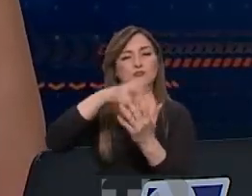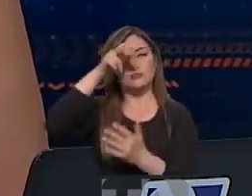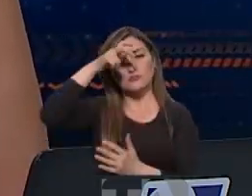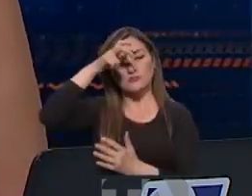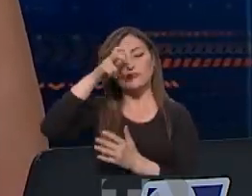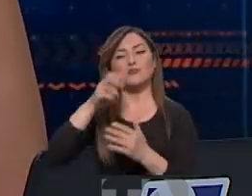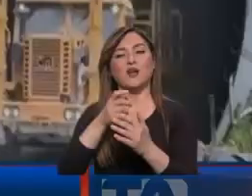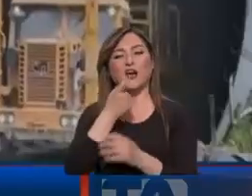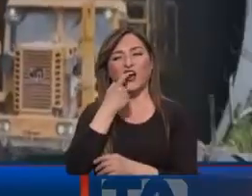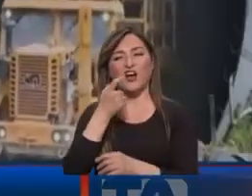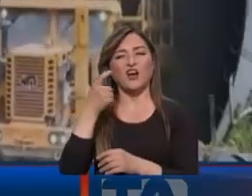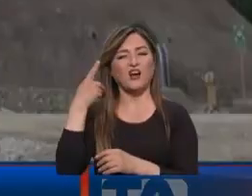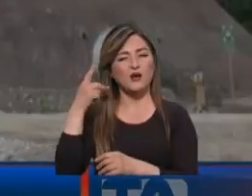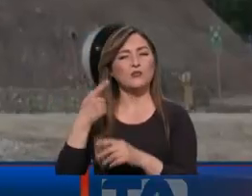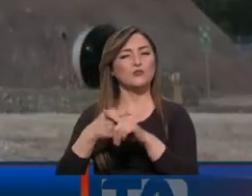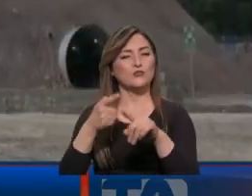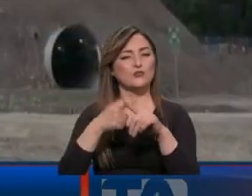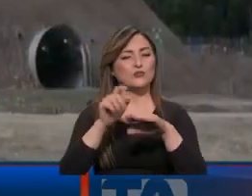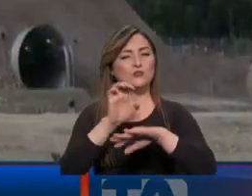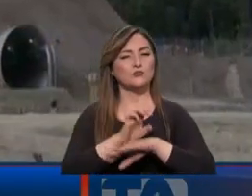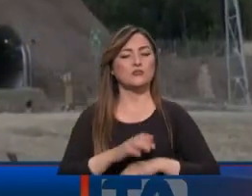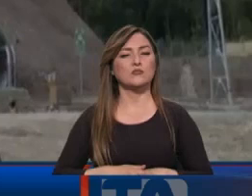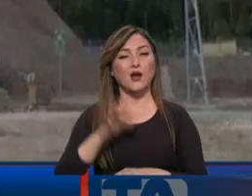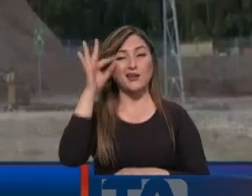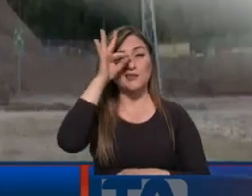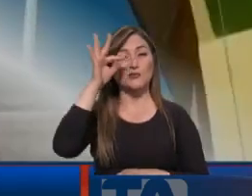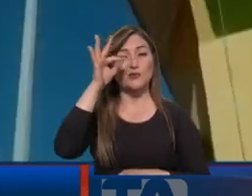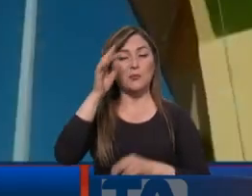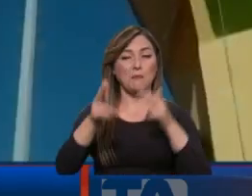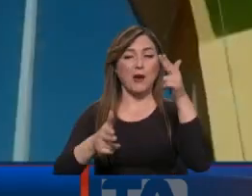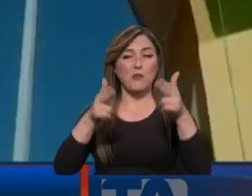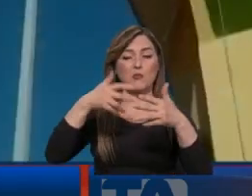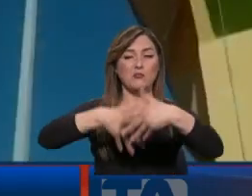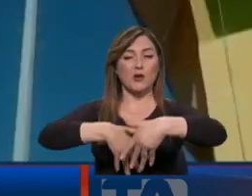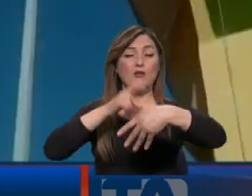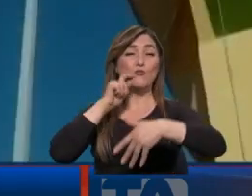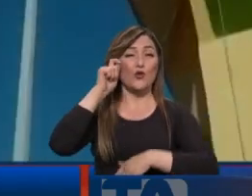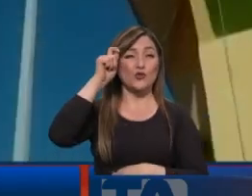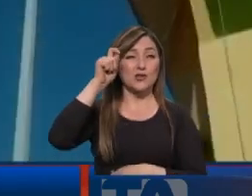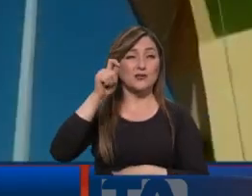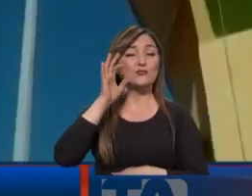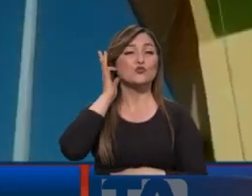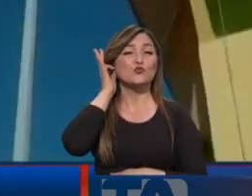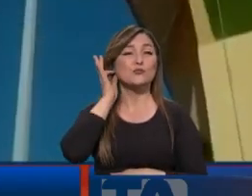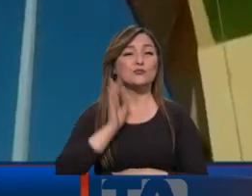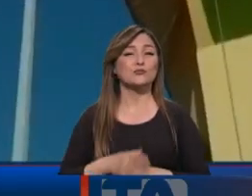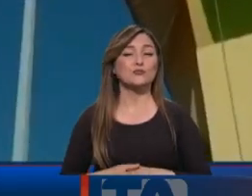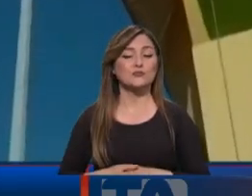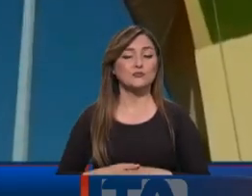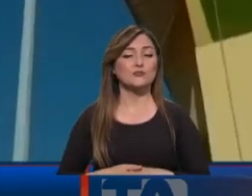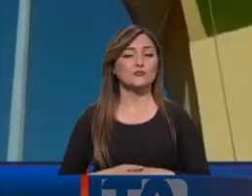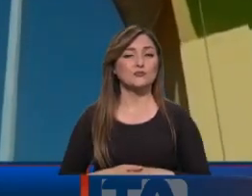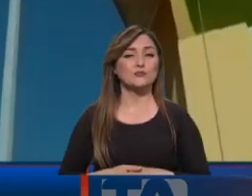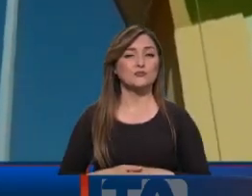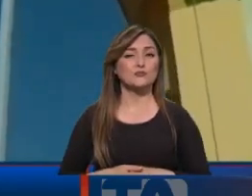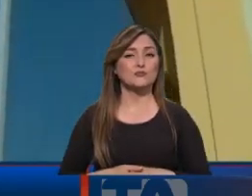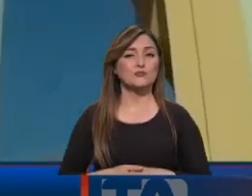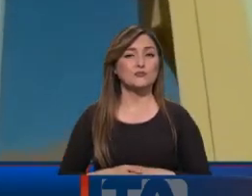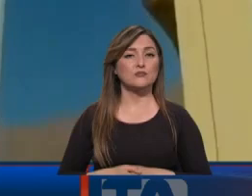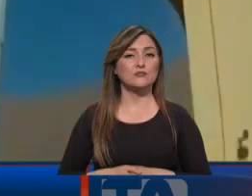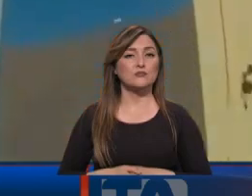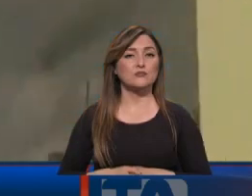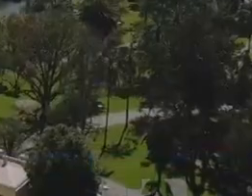Ecuador. Además, en Afganistán, el régimen talibán dispersa a tiros una manifestación de mujeres. Esto y más al regresar.